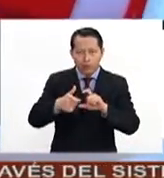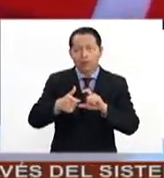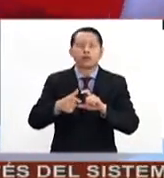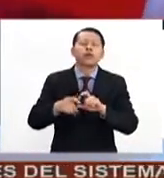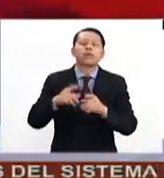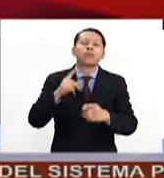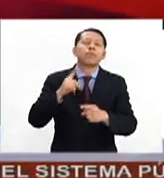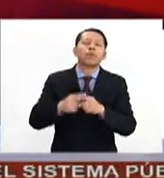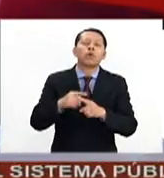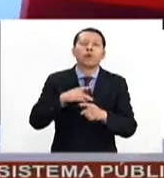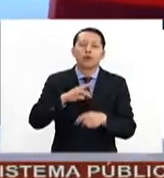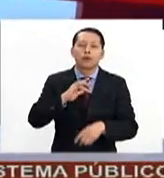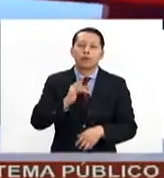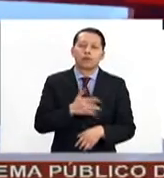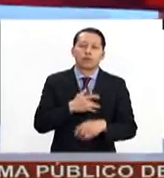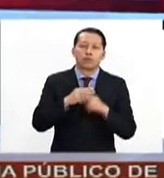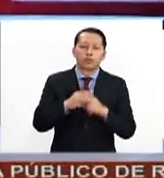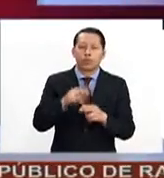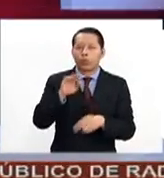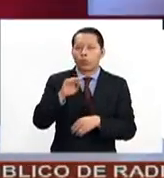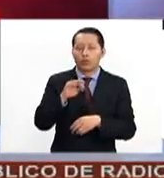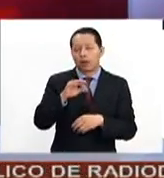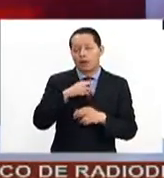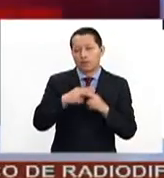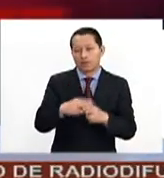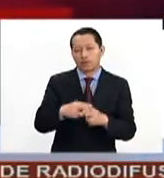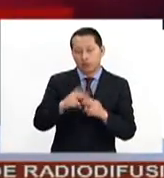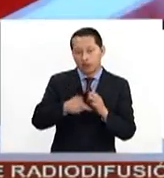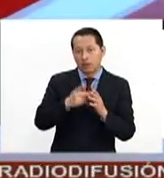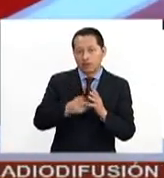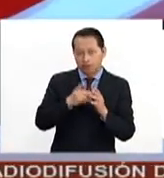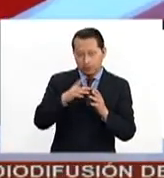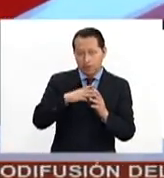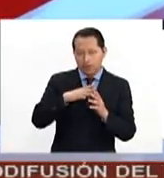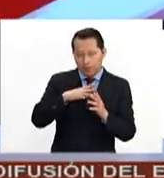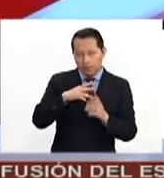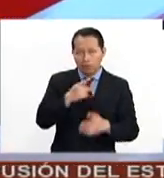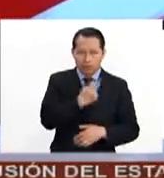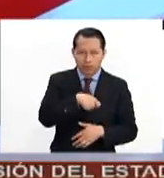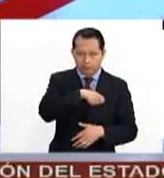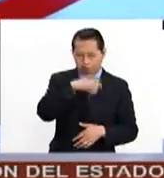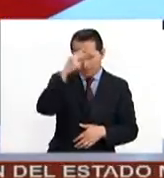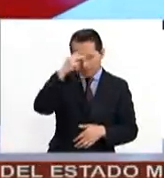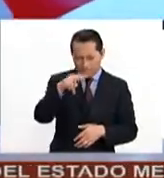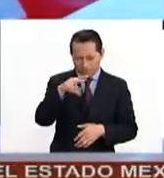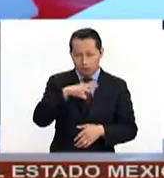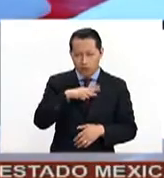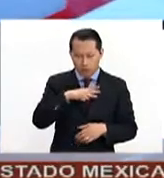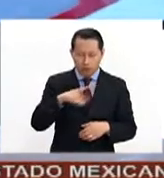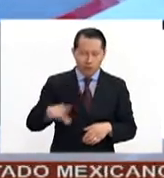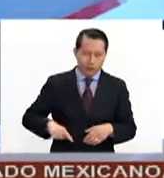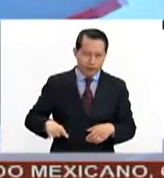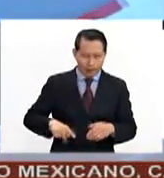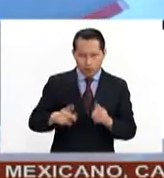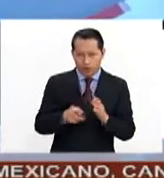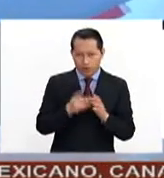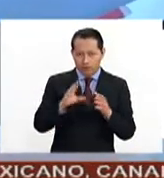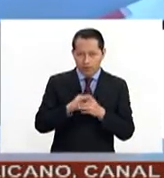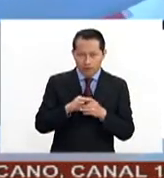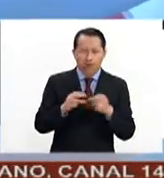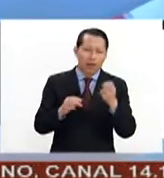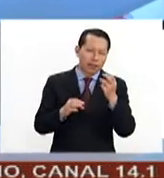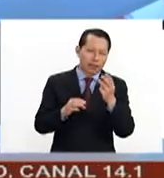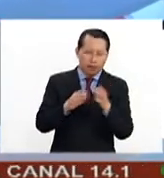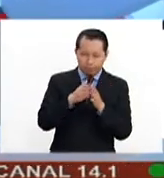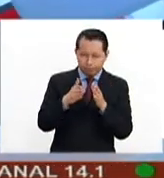por la conmemoración del 40 aniversario del restablecimiento de las relaciones diplomáticas. Hicimos una serie de tres cápsulas.